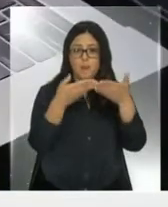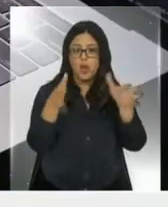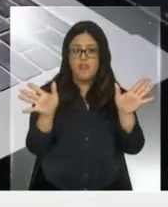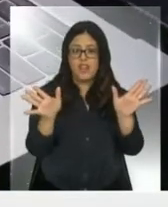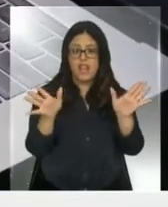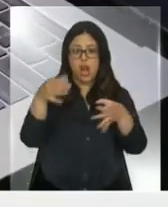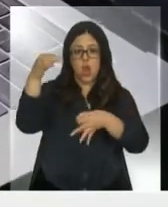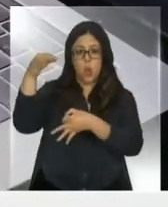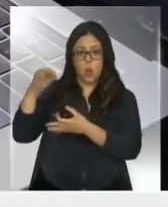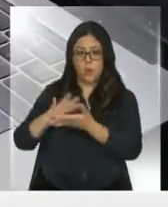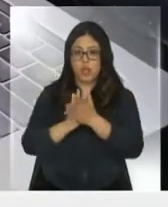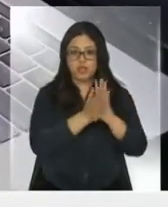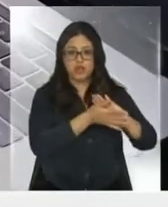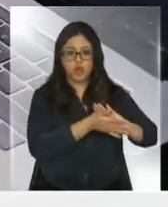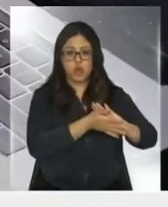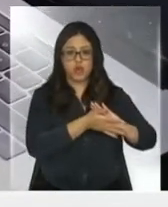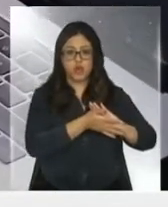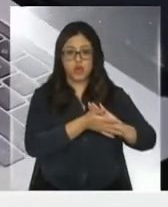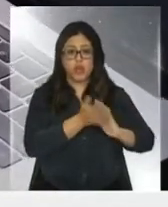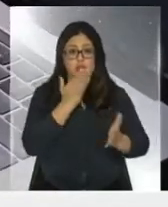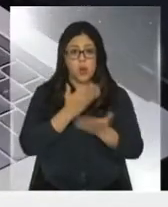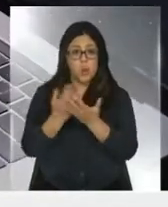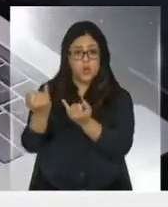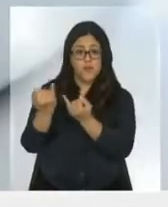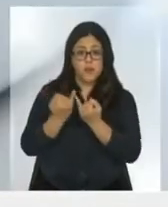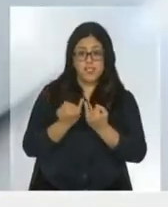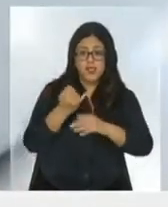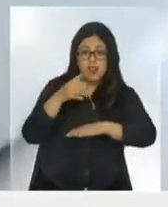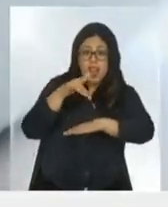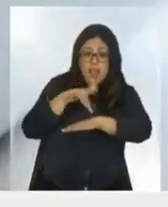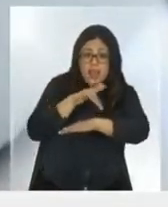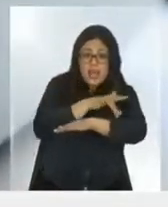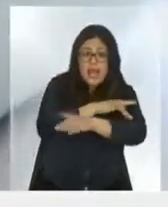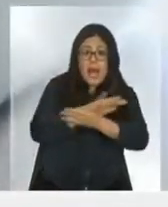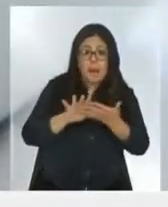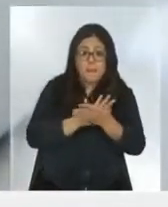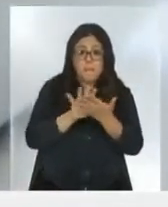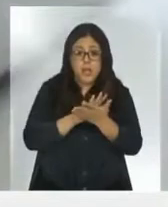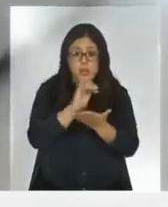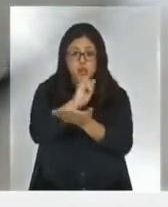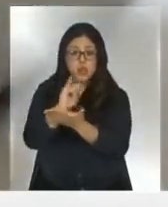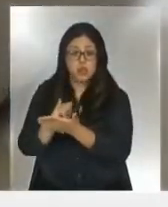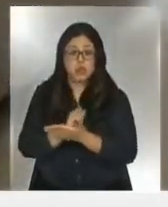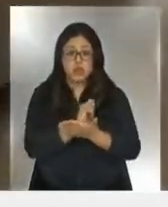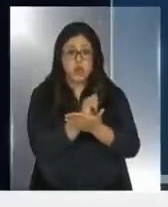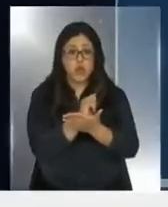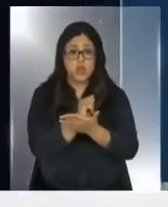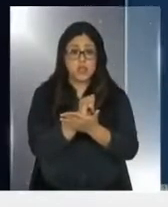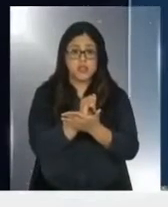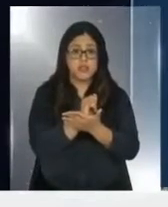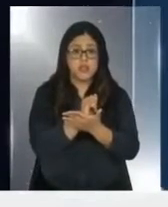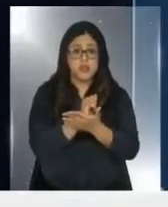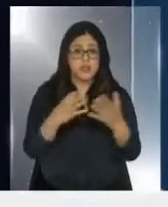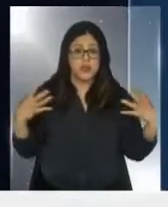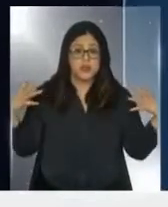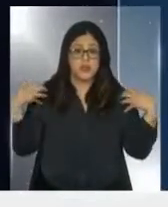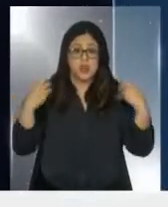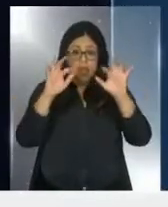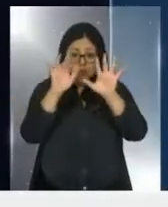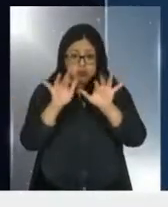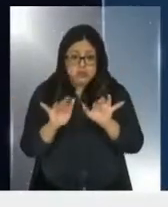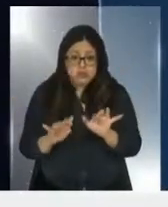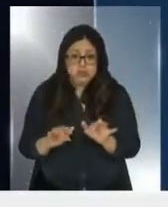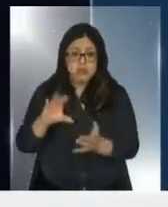archivos. Y cuando la información es delicada, como en el caso de instituciones que manejan la base de datos de un